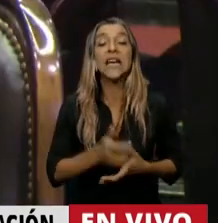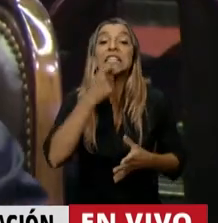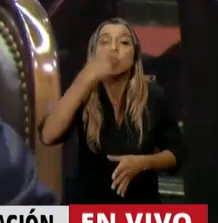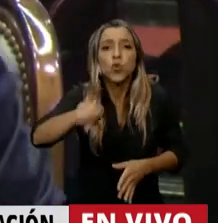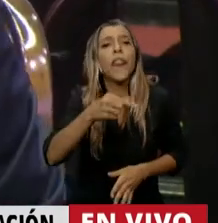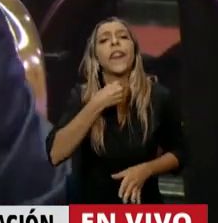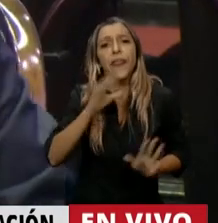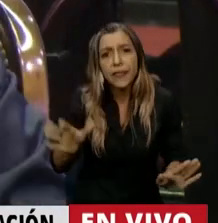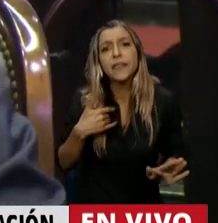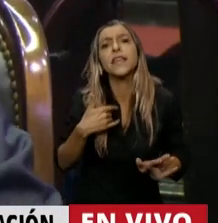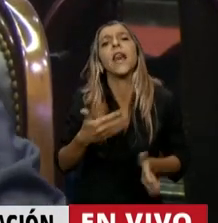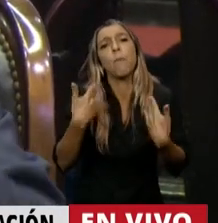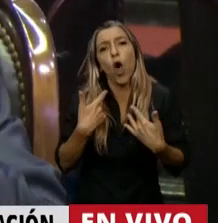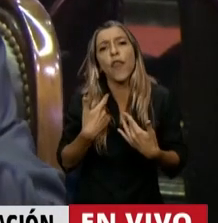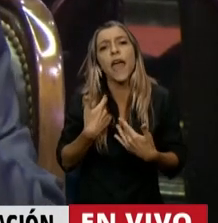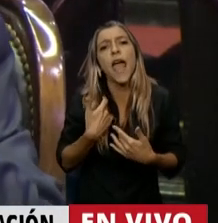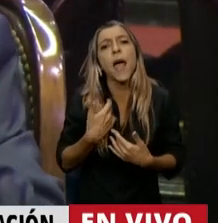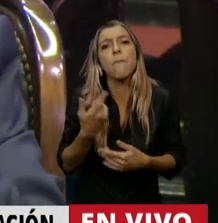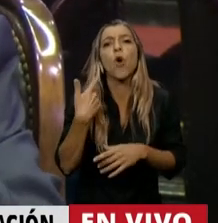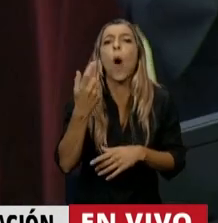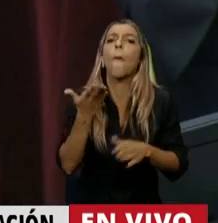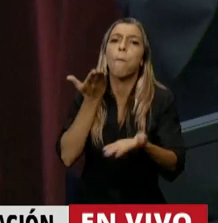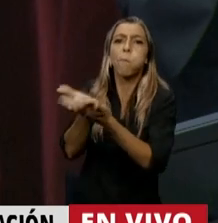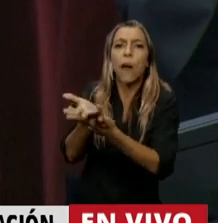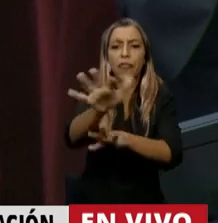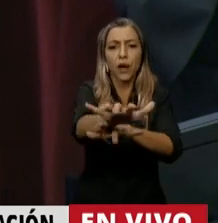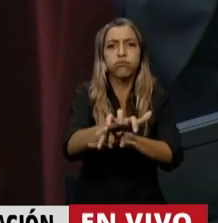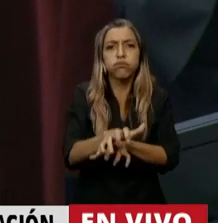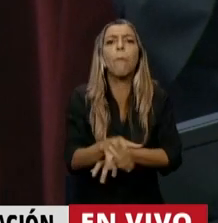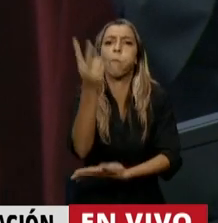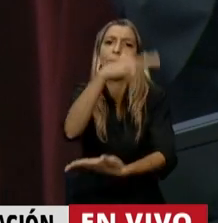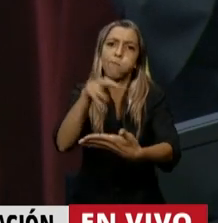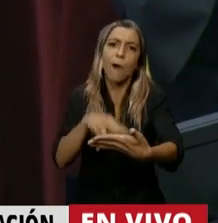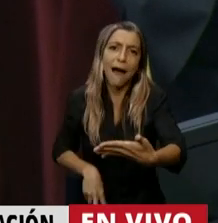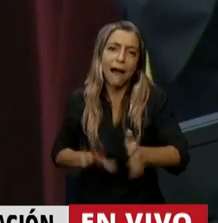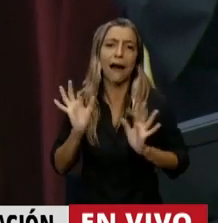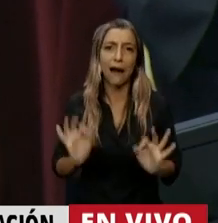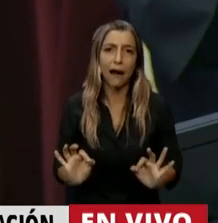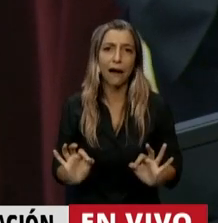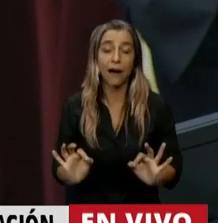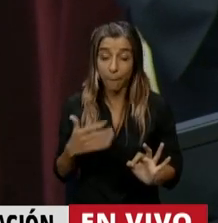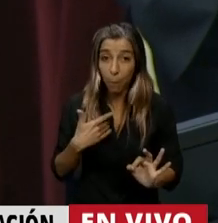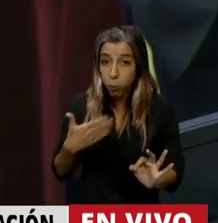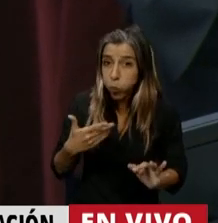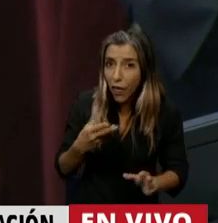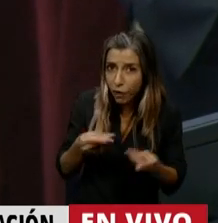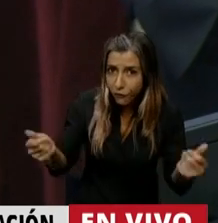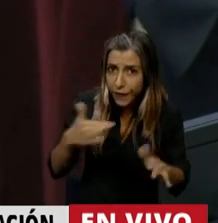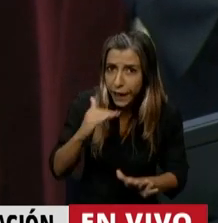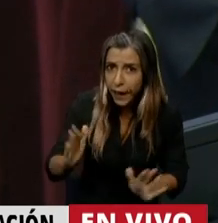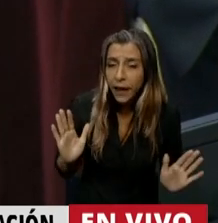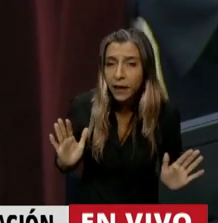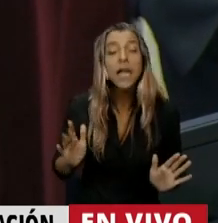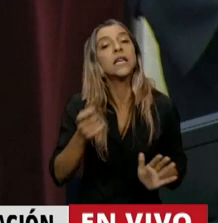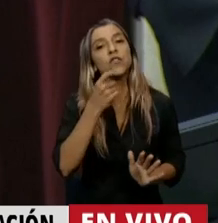Si quieren, tomamos la versión taquigráfica y leemos... De un lado, diputado, ¿me deja terminar?